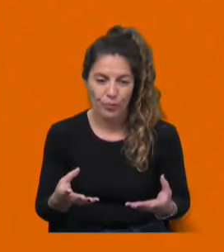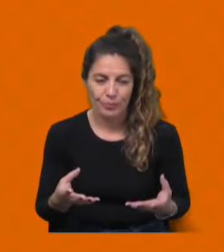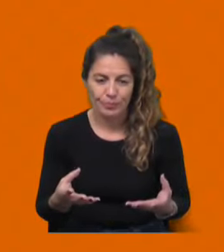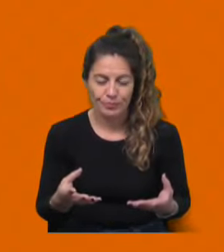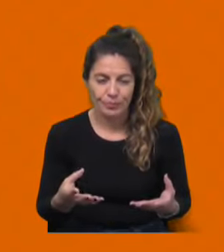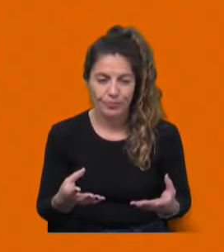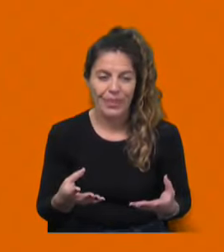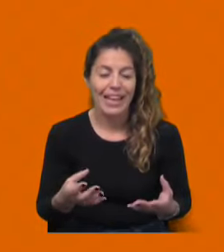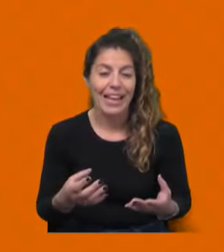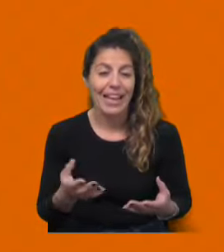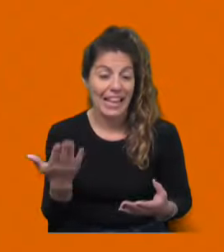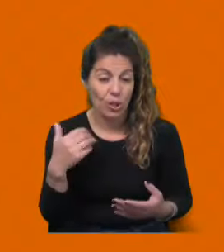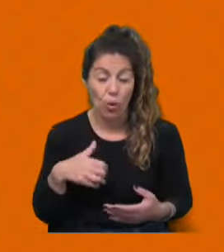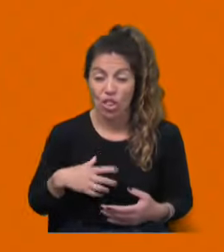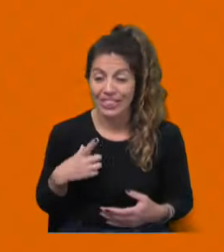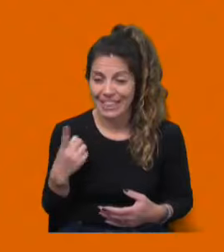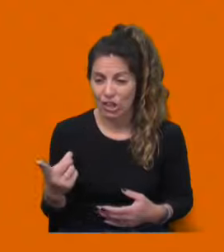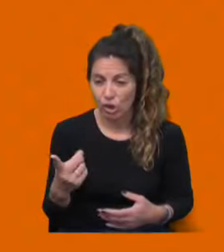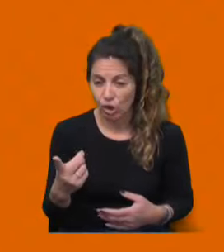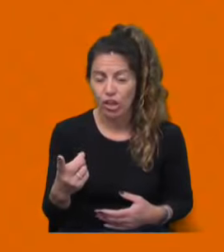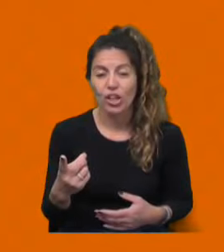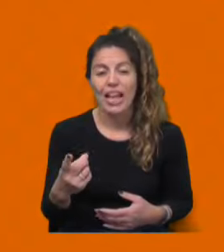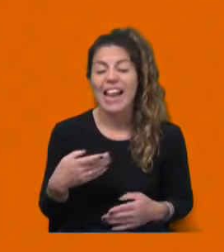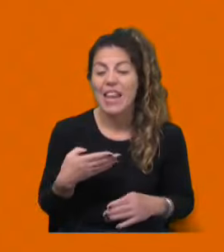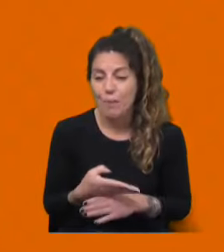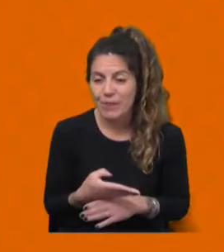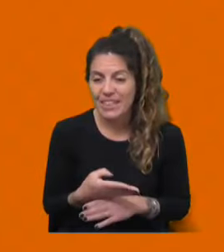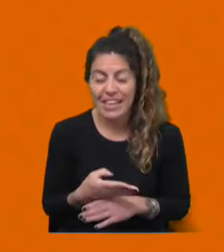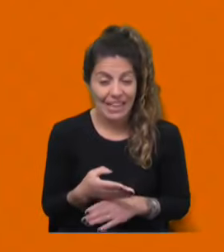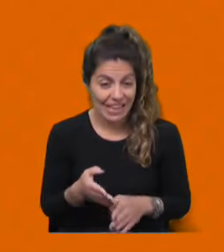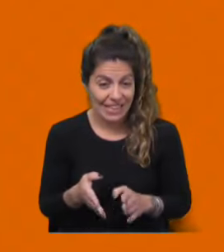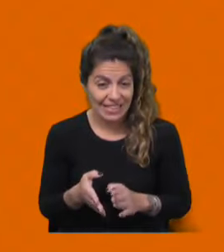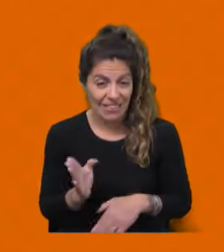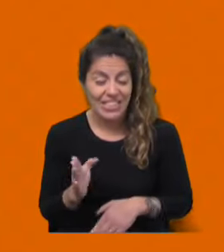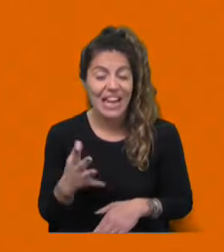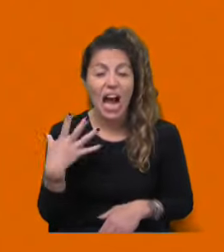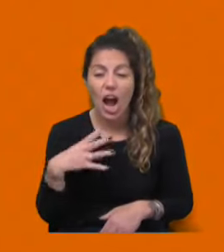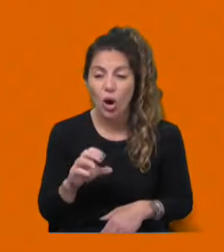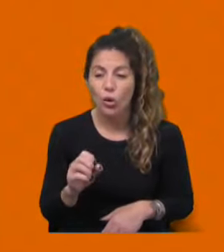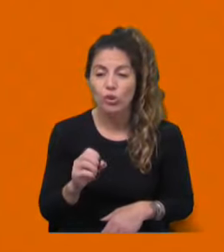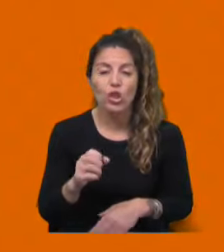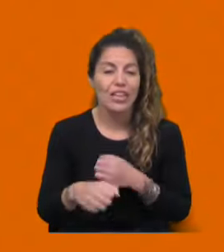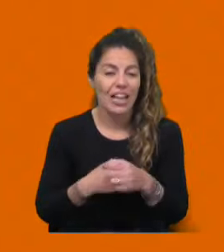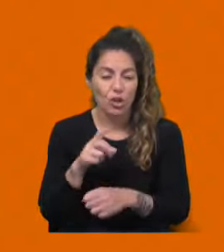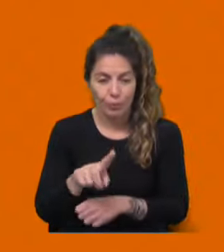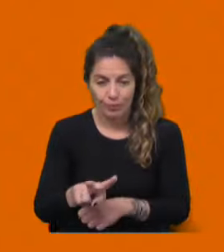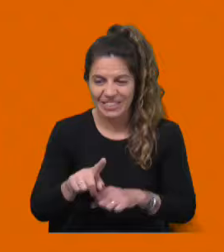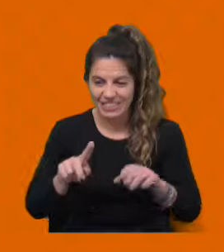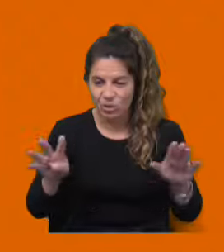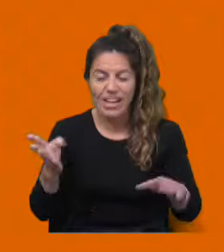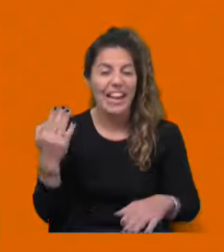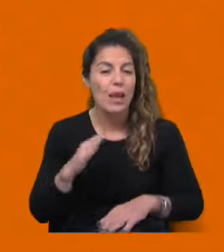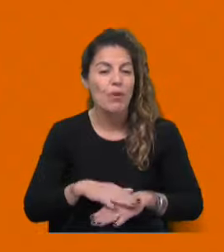el antiguo director Enrique Cannon le piden que se retire, agosto del 2019, en aquel